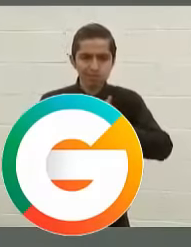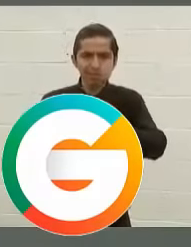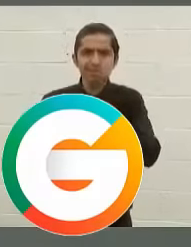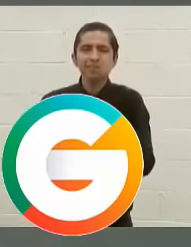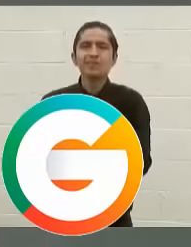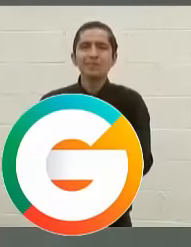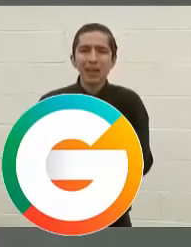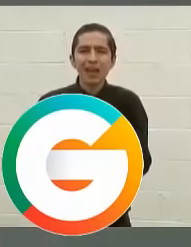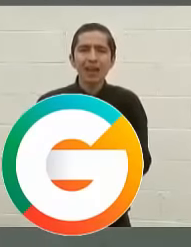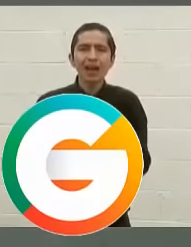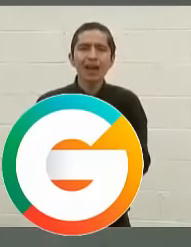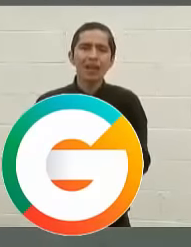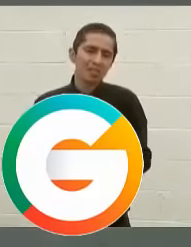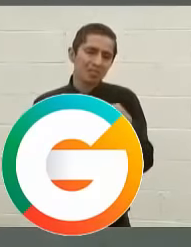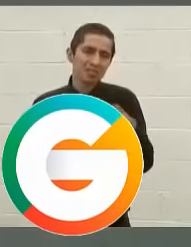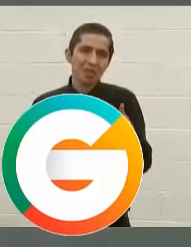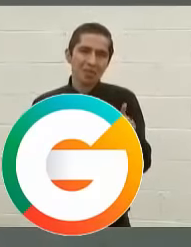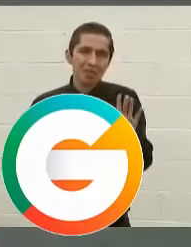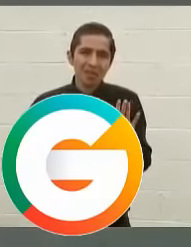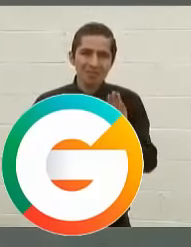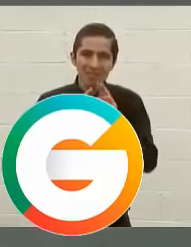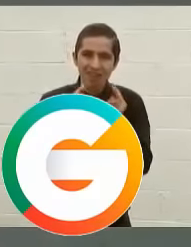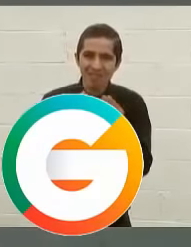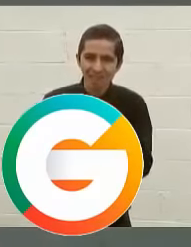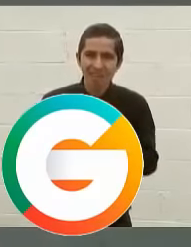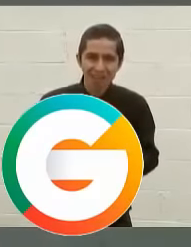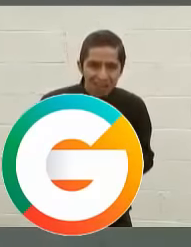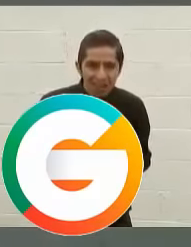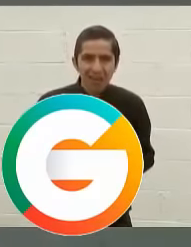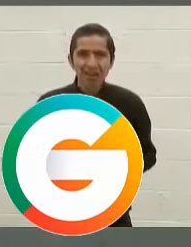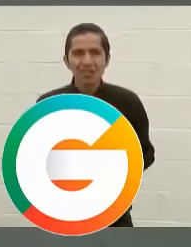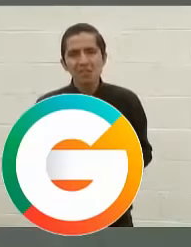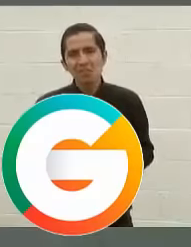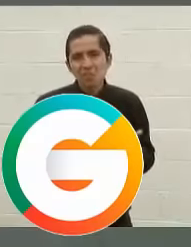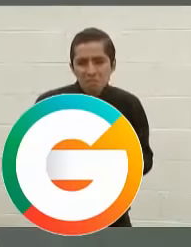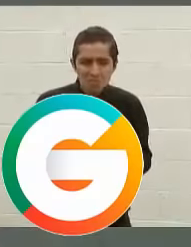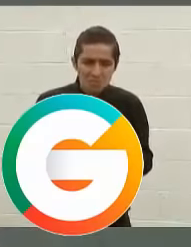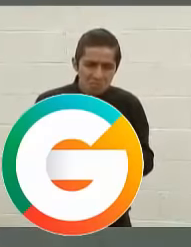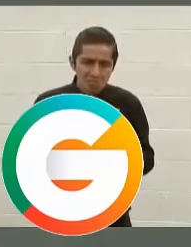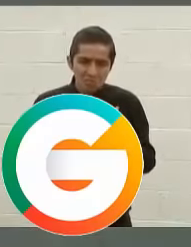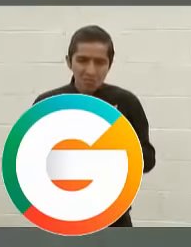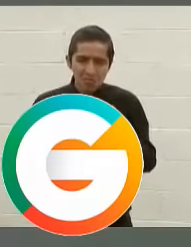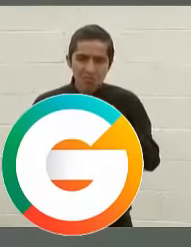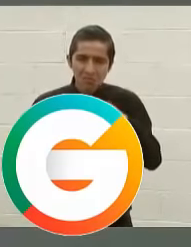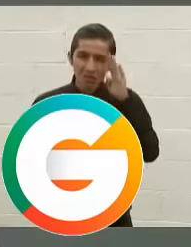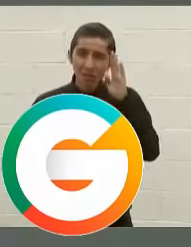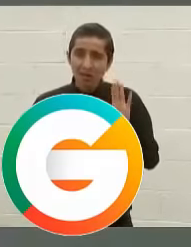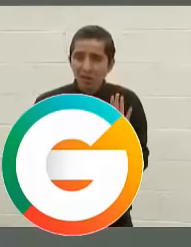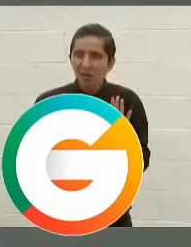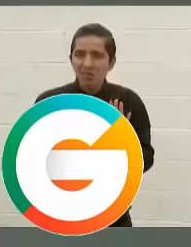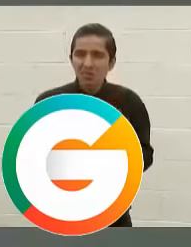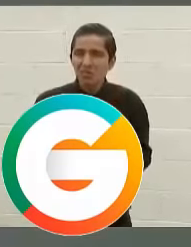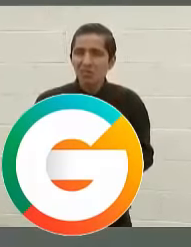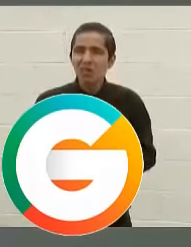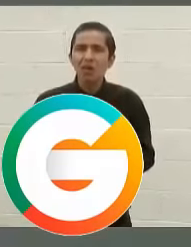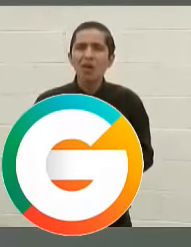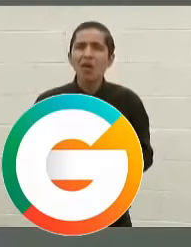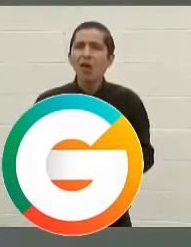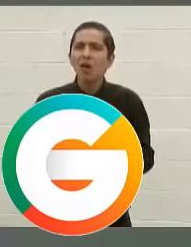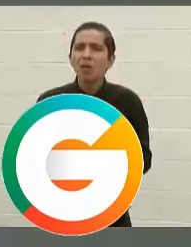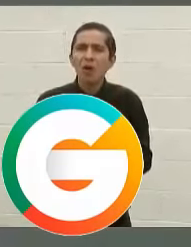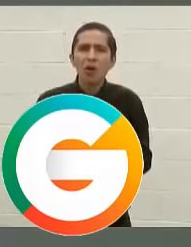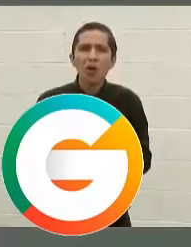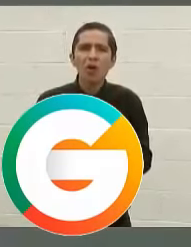su interés. No sería remoto que en una red